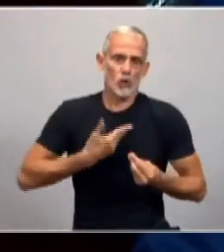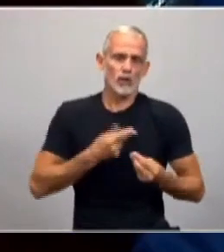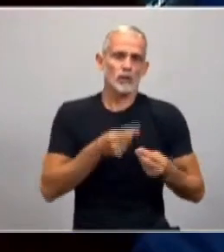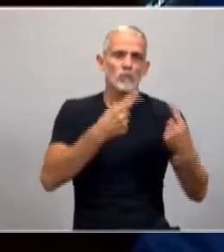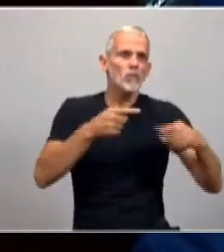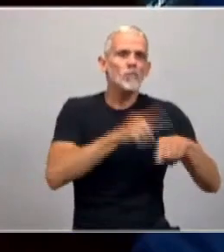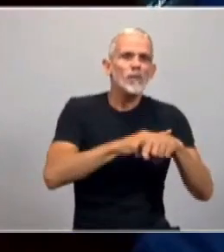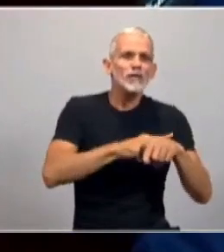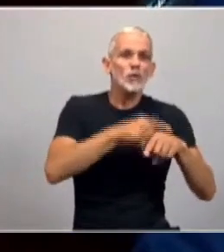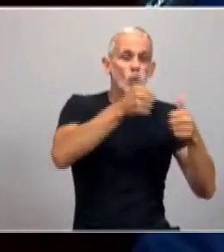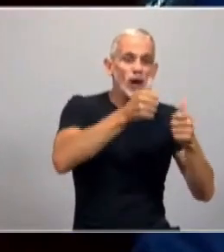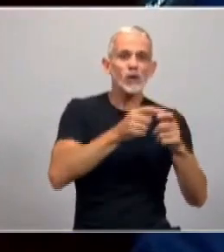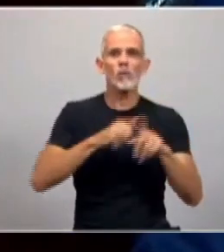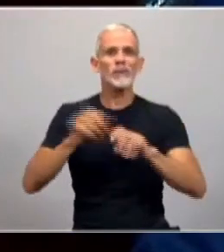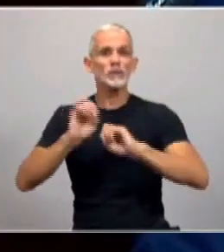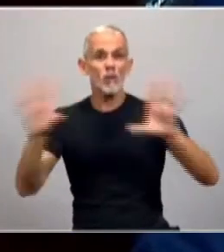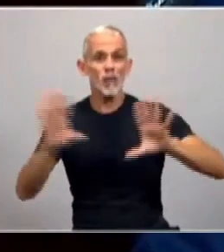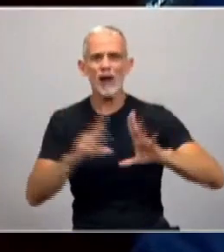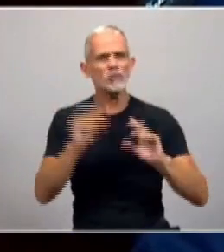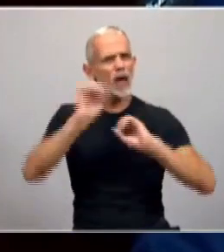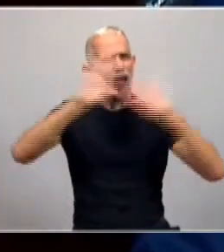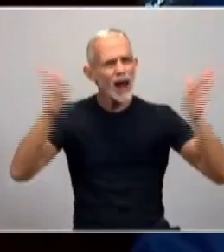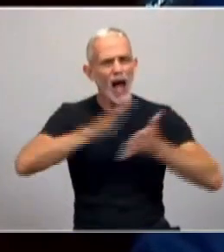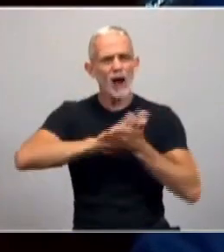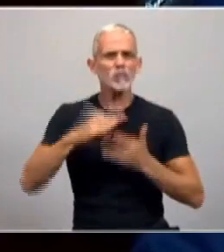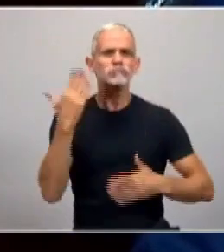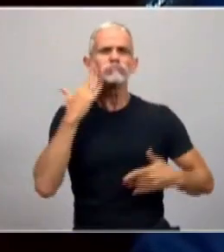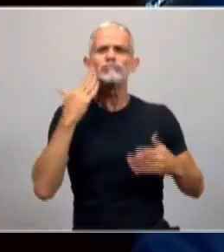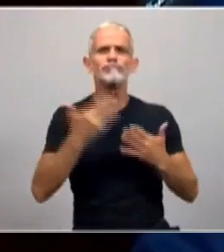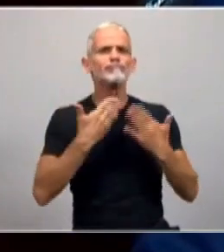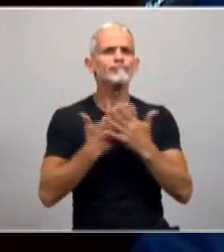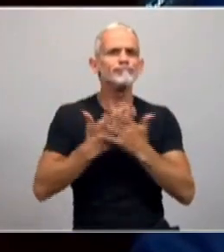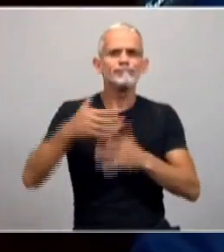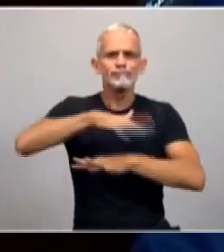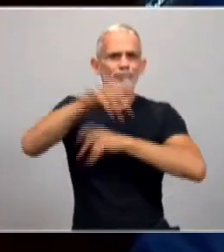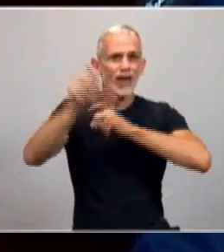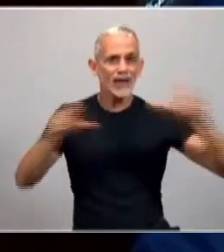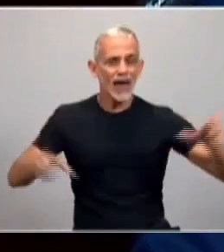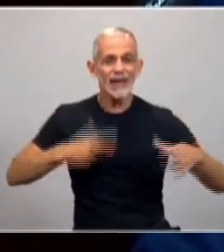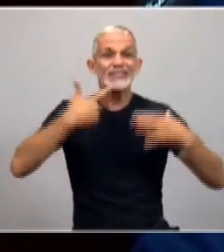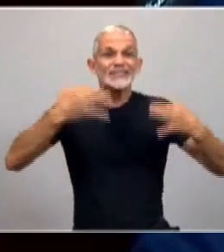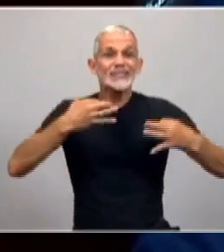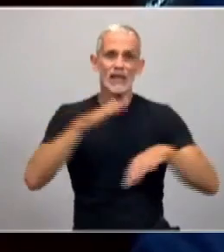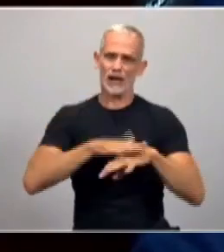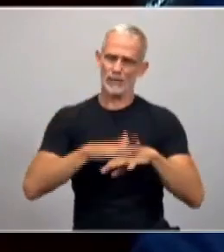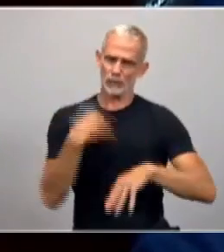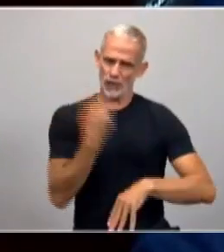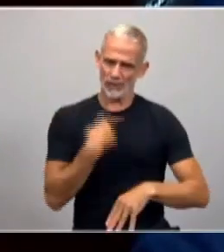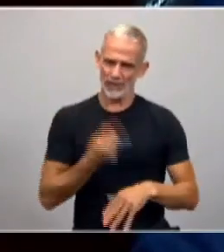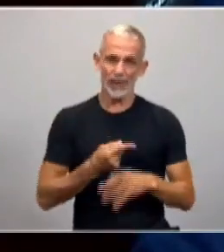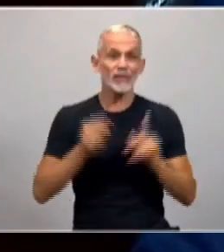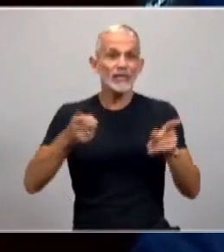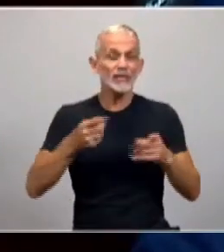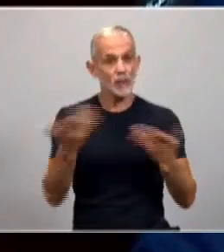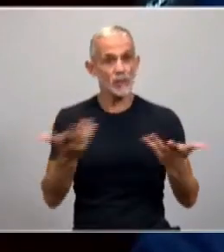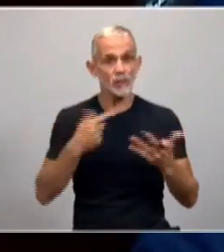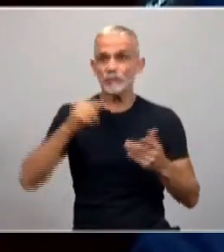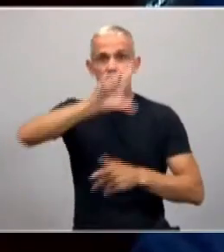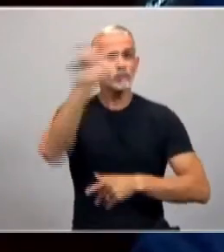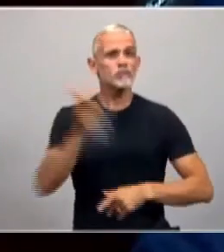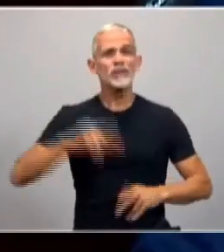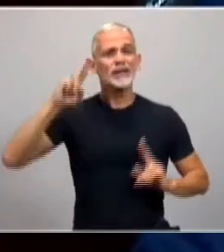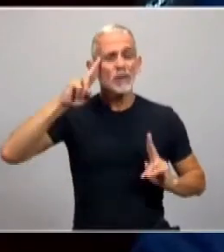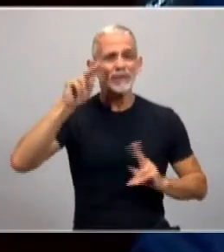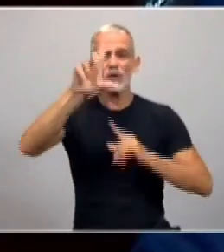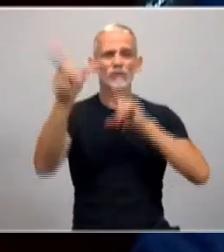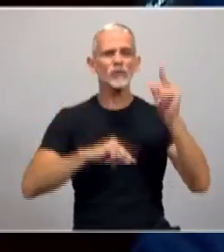malas de manera transparente, dando la cara cerca de la gente con seriedad y responsabilidad, y también de manera federal,